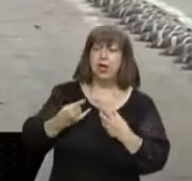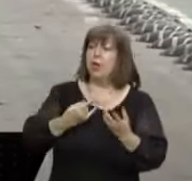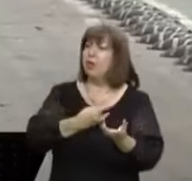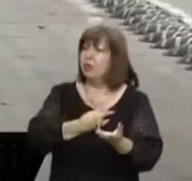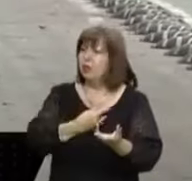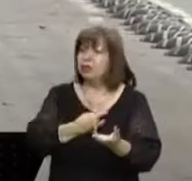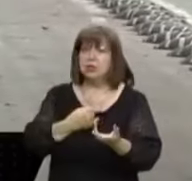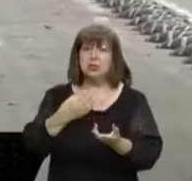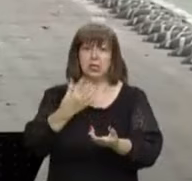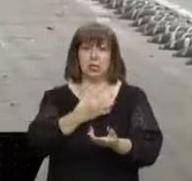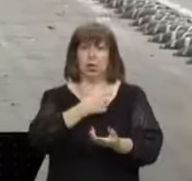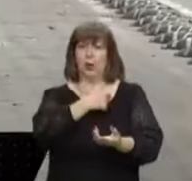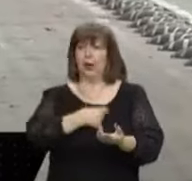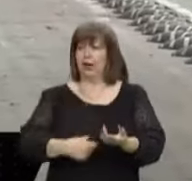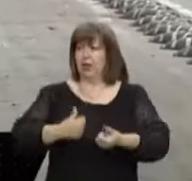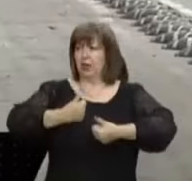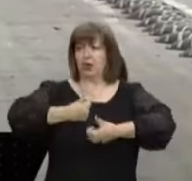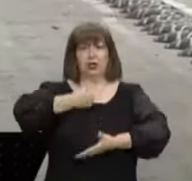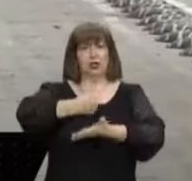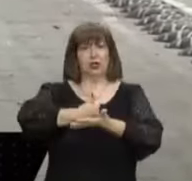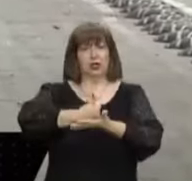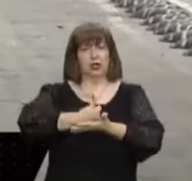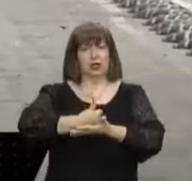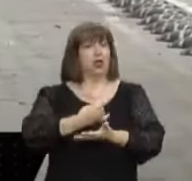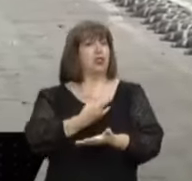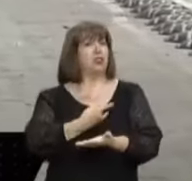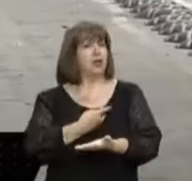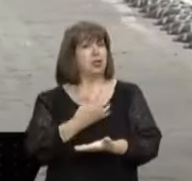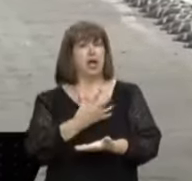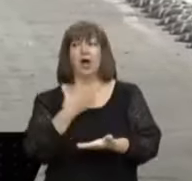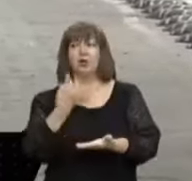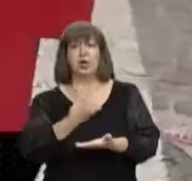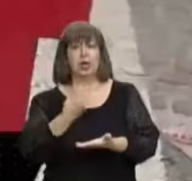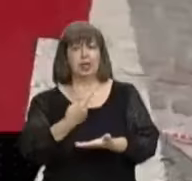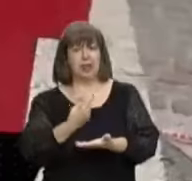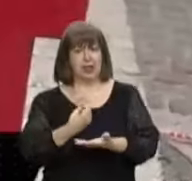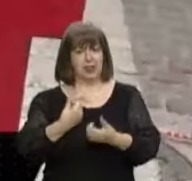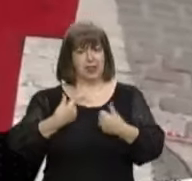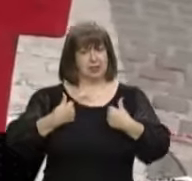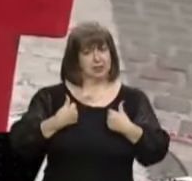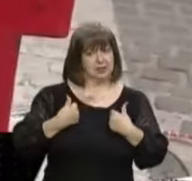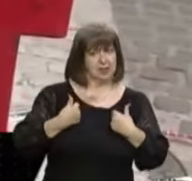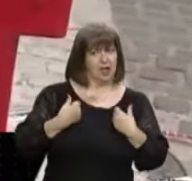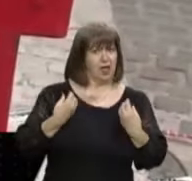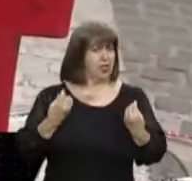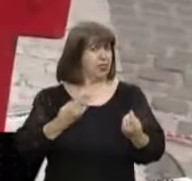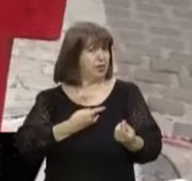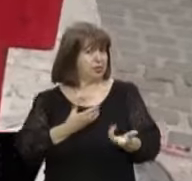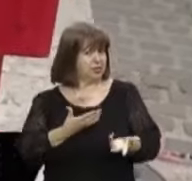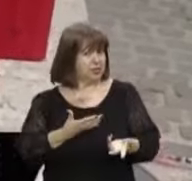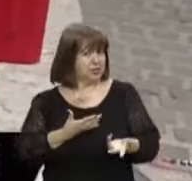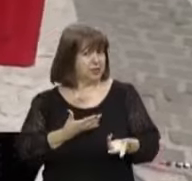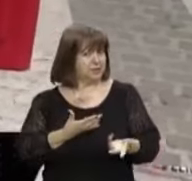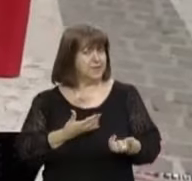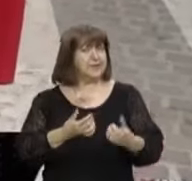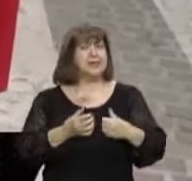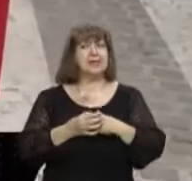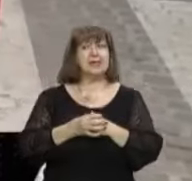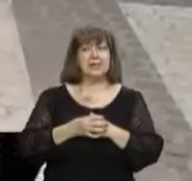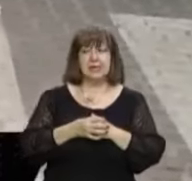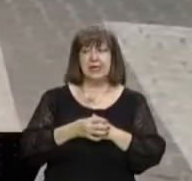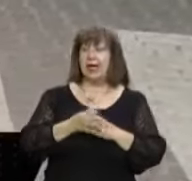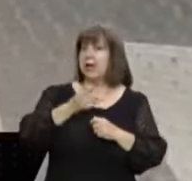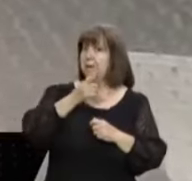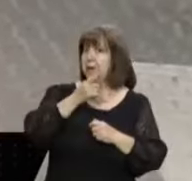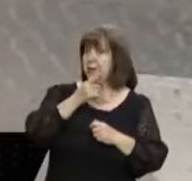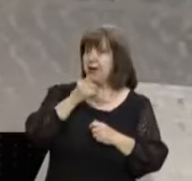de la Caviar, sí, cuando salgan, indudablemente se van a quedar ubicados en la terraza. Te queda la terraza del hotel. Es más fácil resolverlo sin